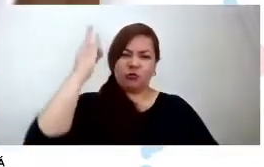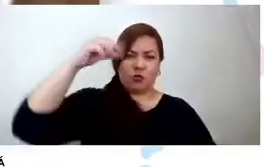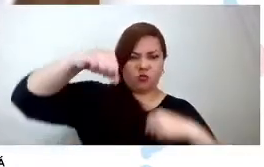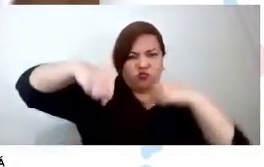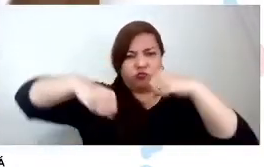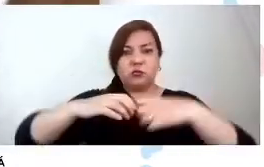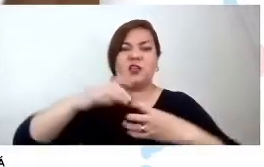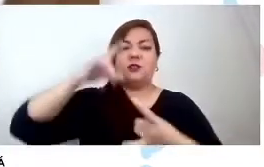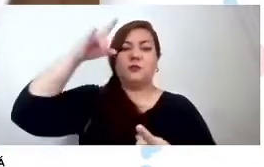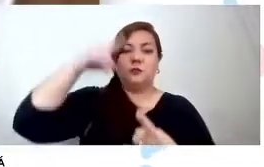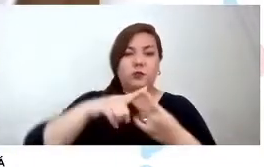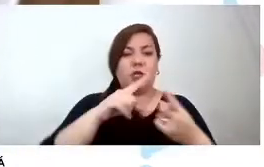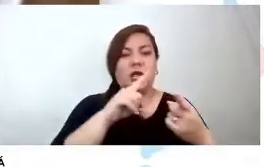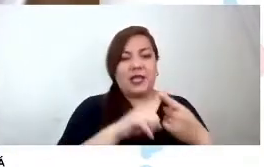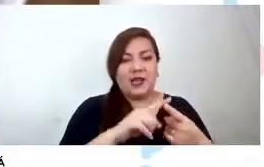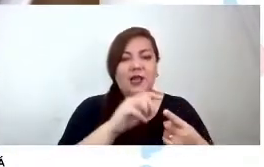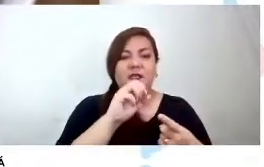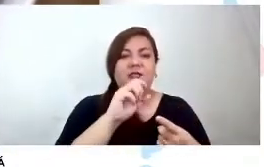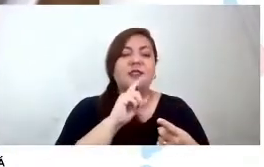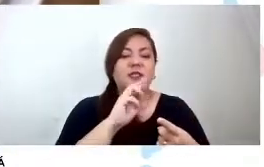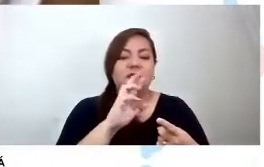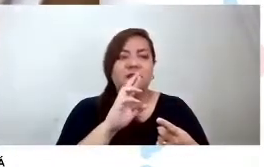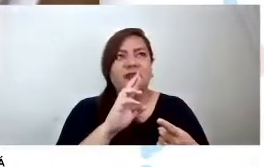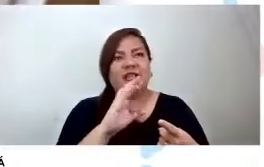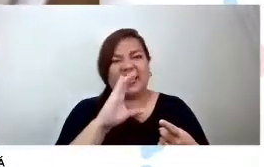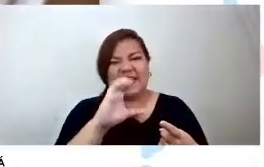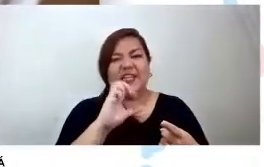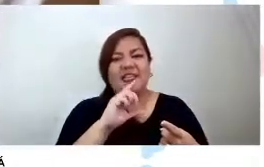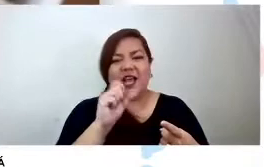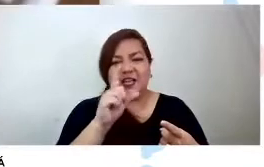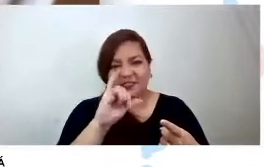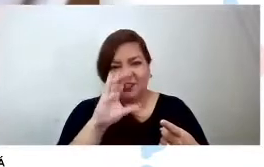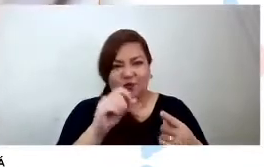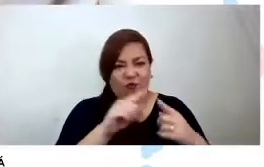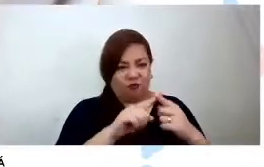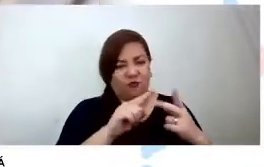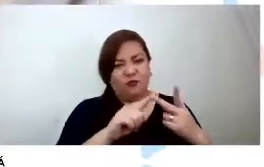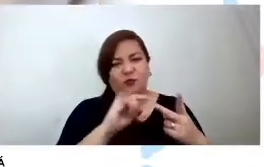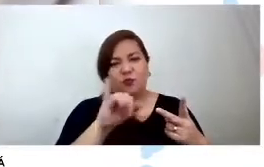Cretácico. Y en esa transición